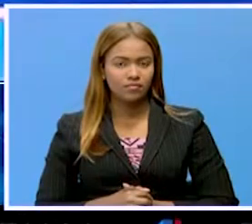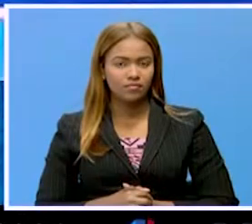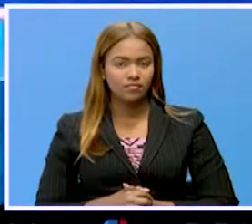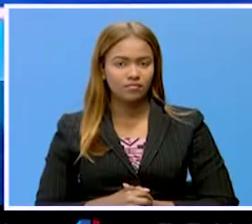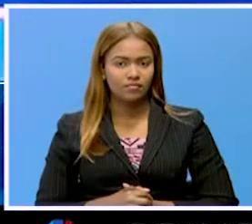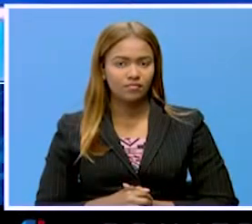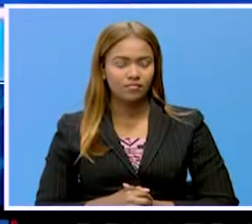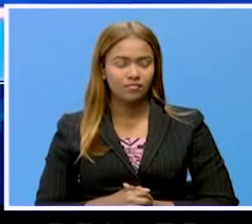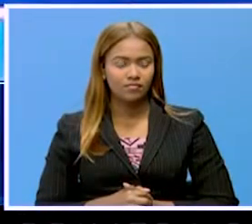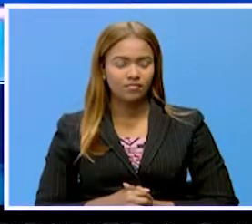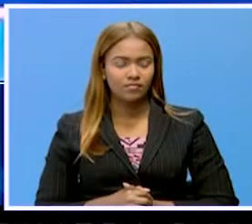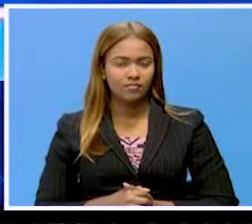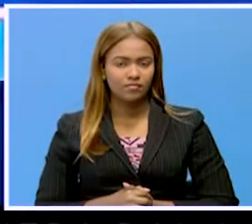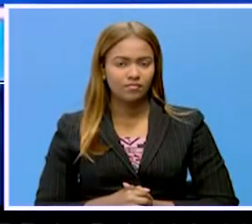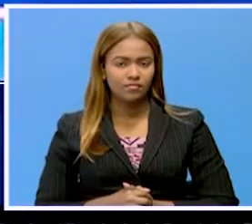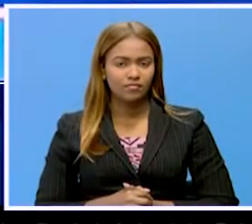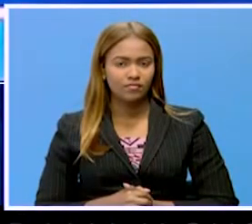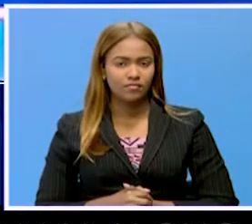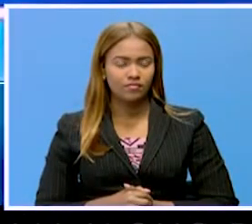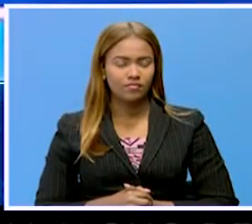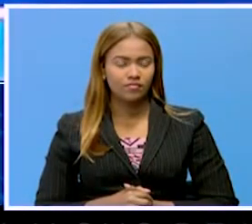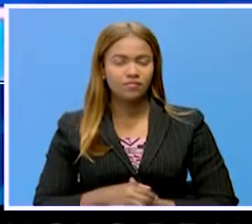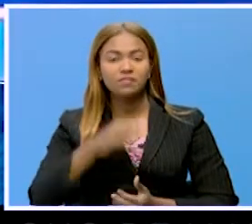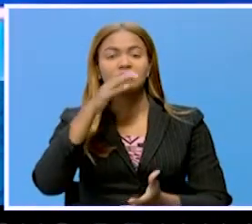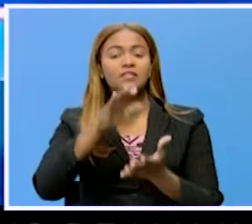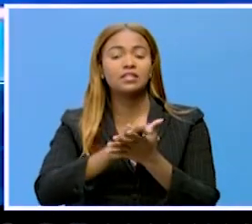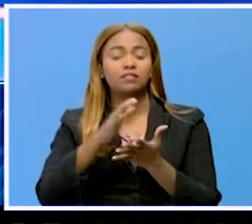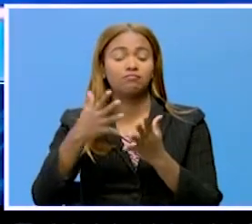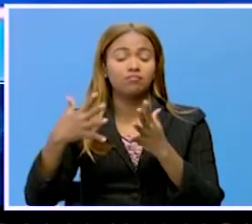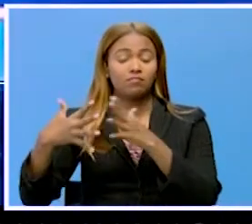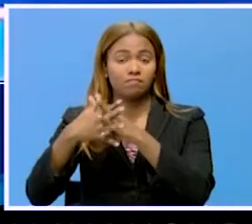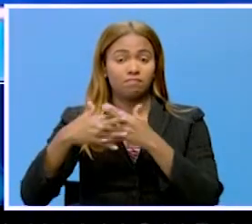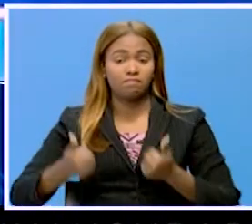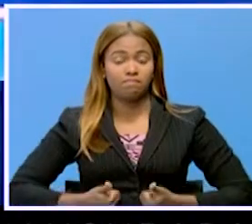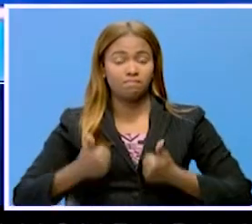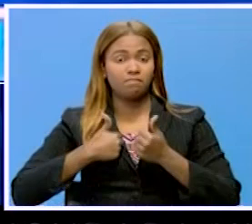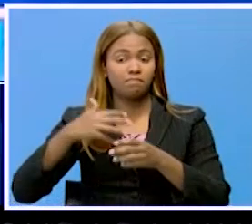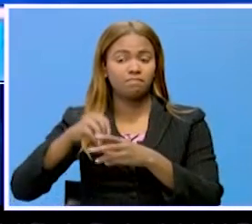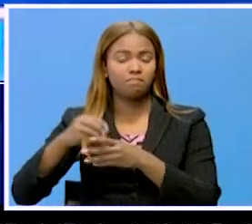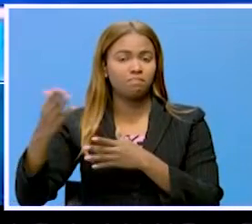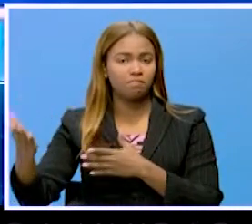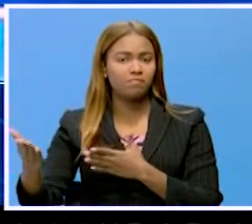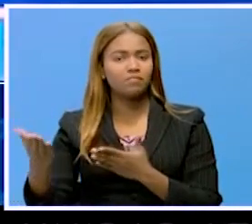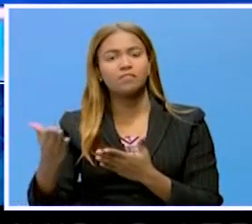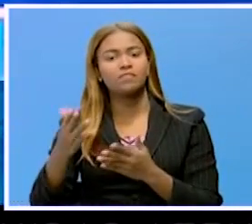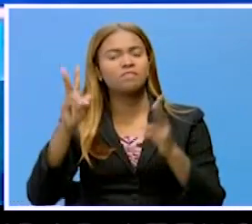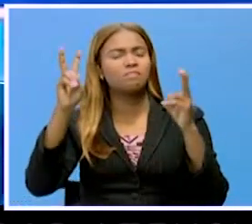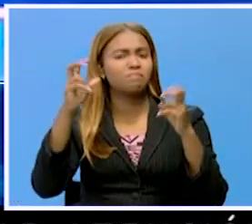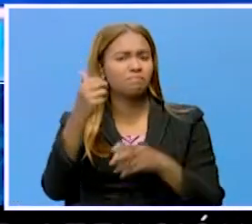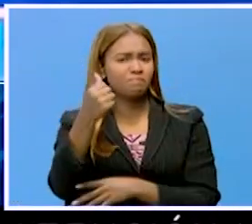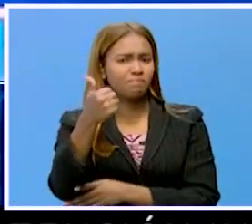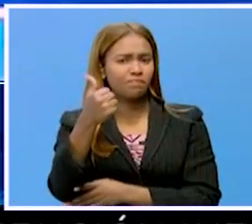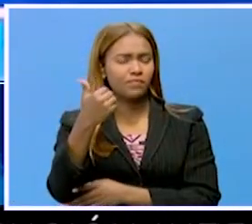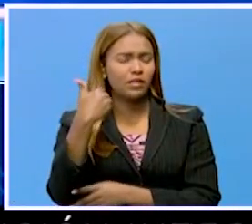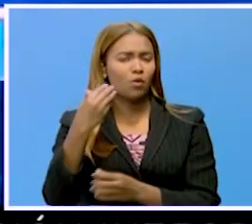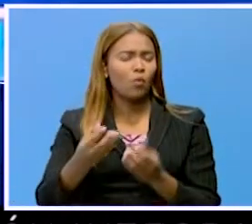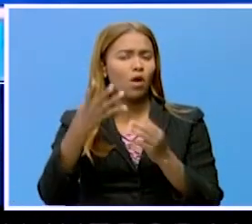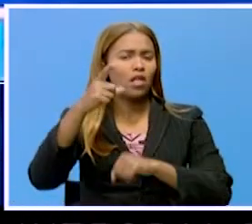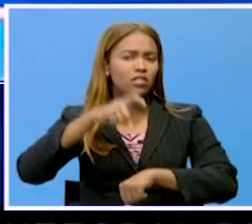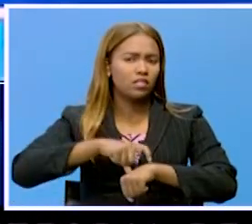ciudadanos americanos. Consiste en aprobar en enero, enero 10. ¿Cómo en qué